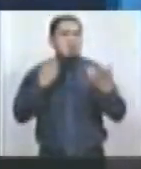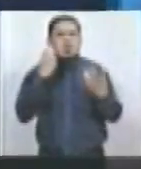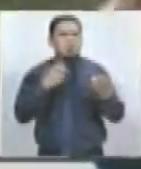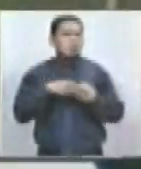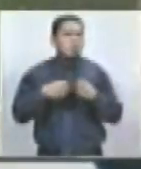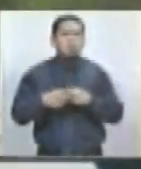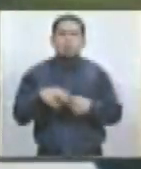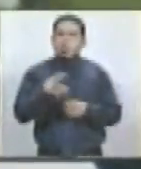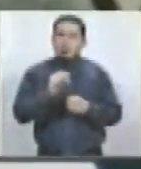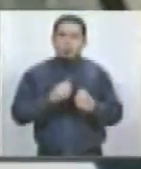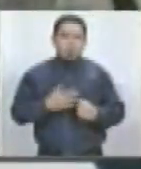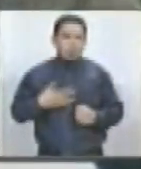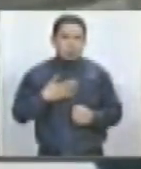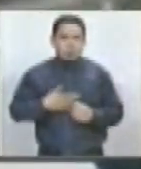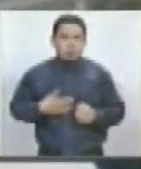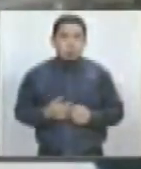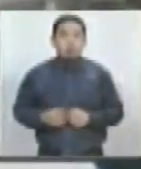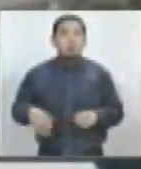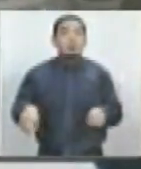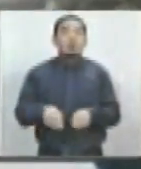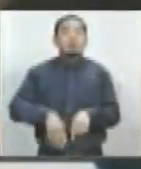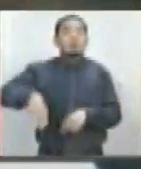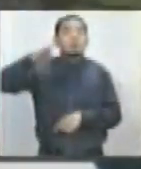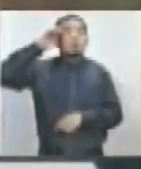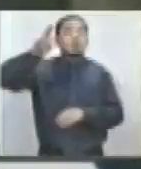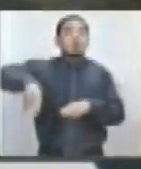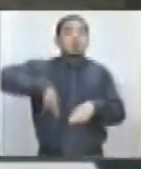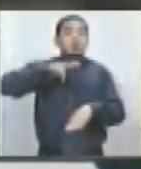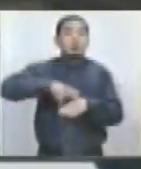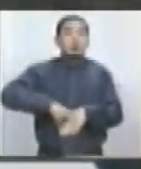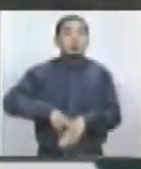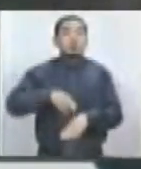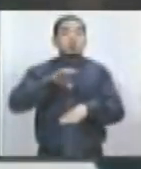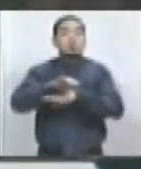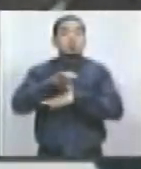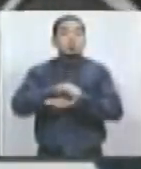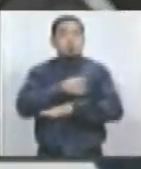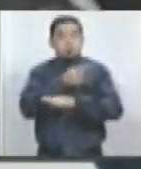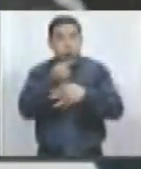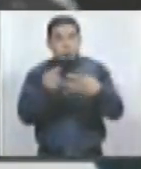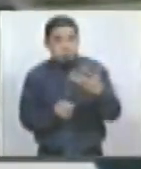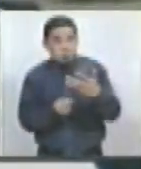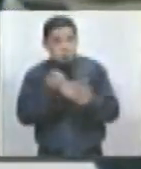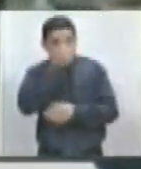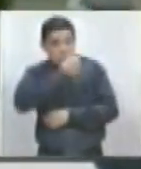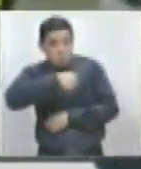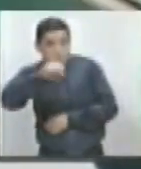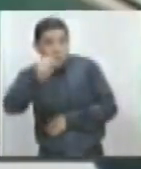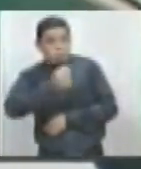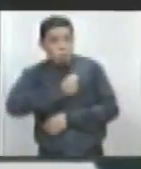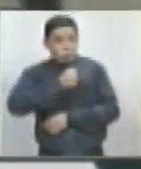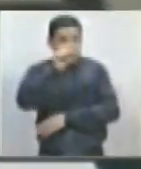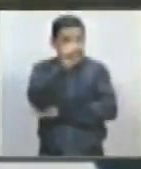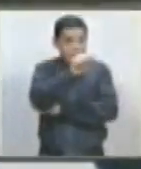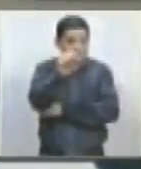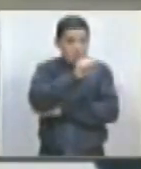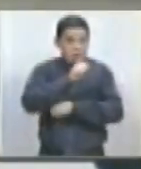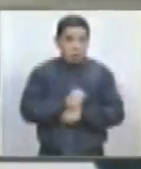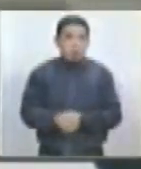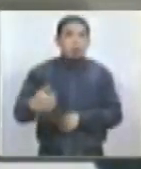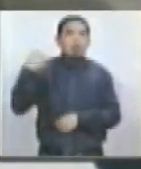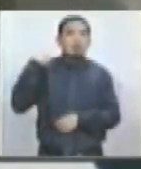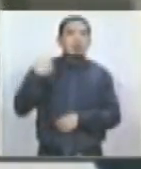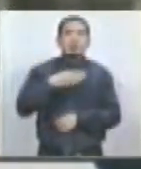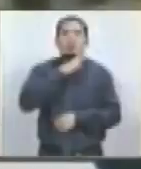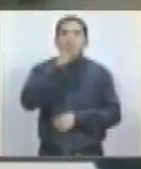riñas. De igual manera, la Policía Nacional realiza las siguientes recomendaciones si va a viajar en su vehículo: tener siempre a la